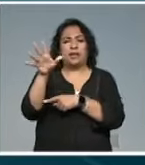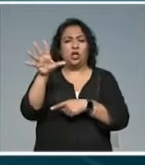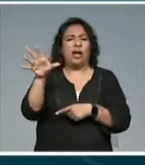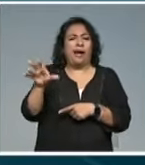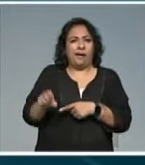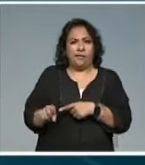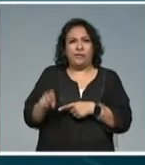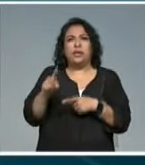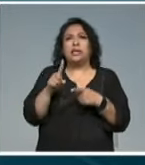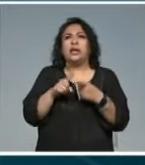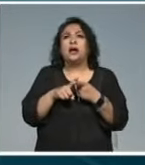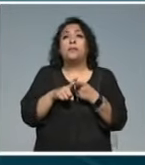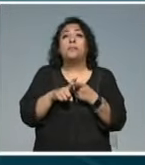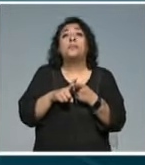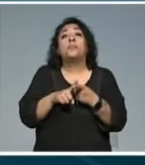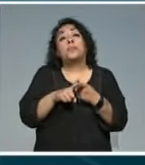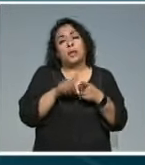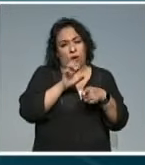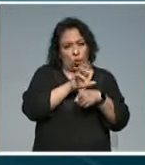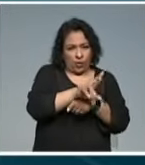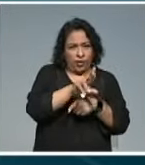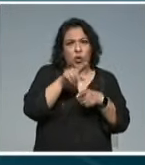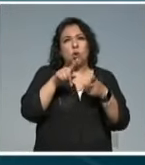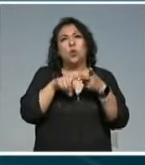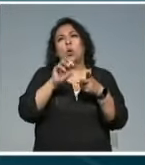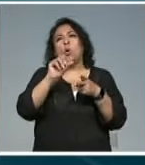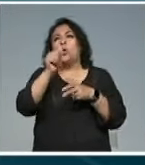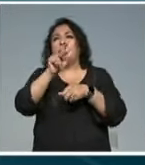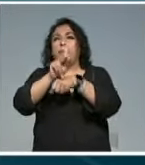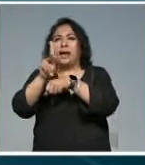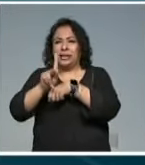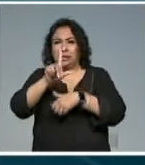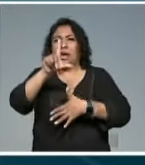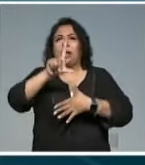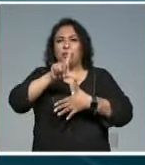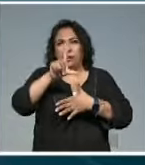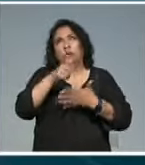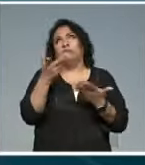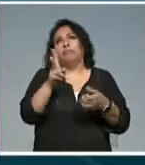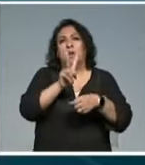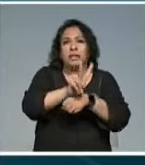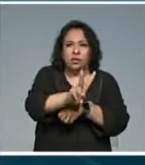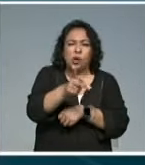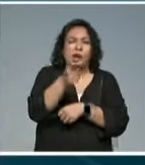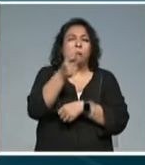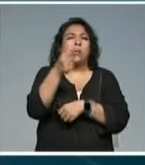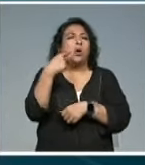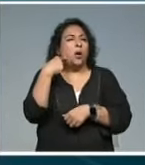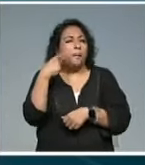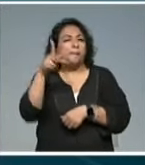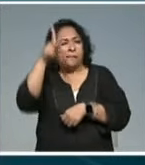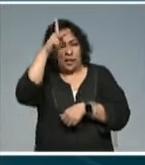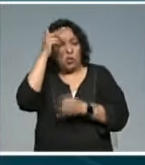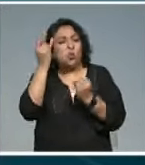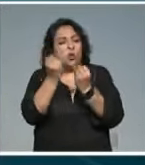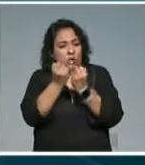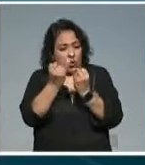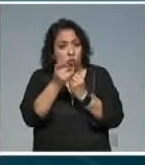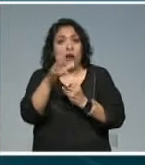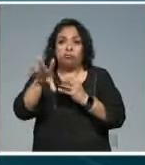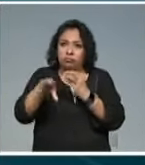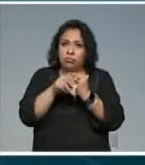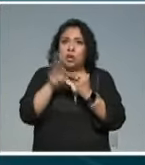africanos, tanto en el Ecuador como en algunos países de Latinoamérica, estamos hablando de Venezuela, un poco el sonido también de Perú. Tenemos